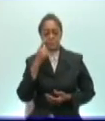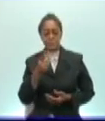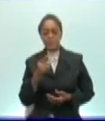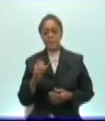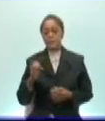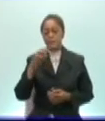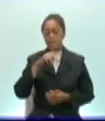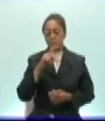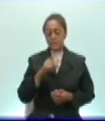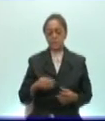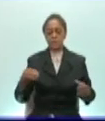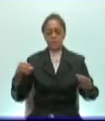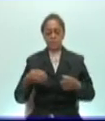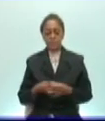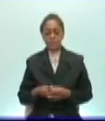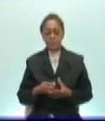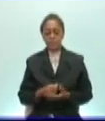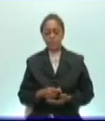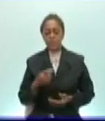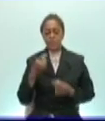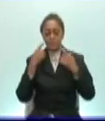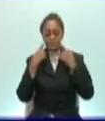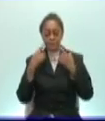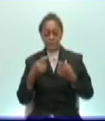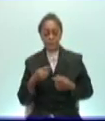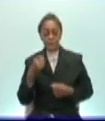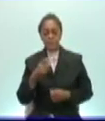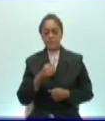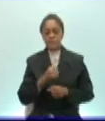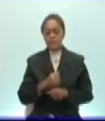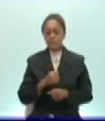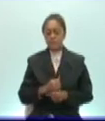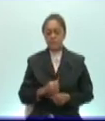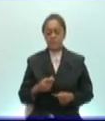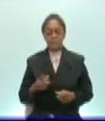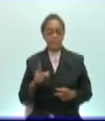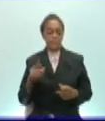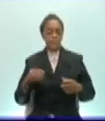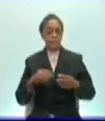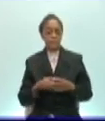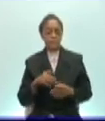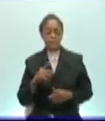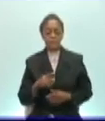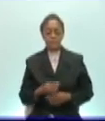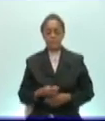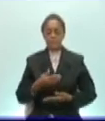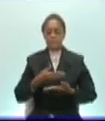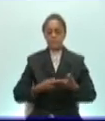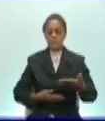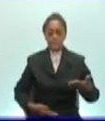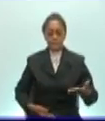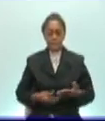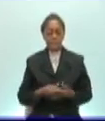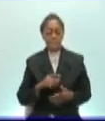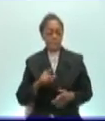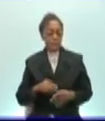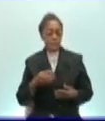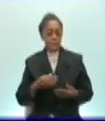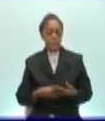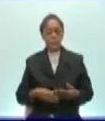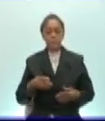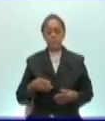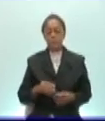resolución conjunta. Es importante cuando ustedes trabajen la resolución conjunta, tengan en cuenta que es un documento, pero un documento que